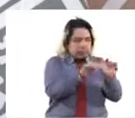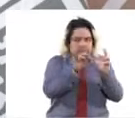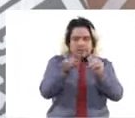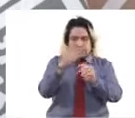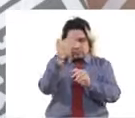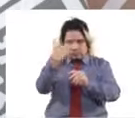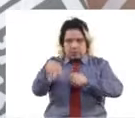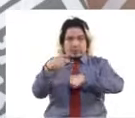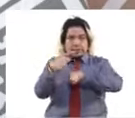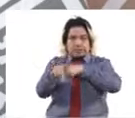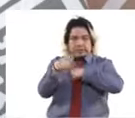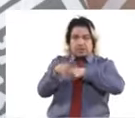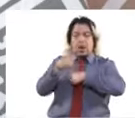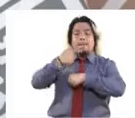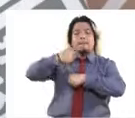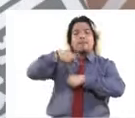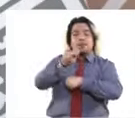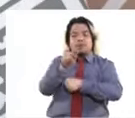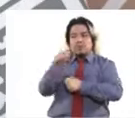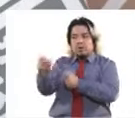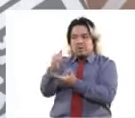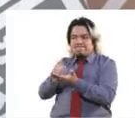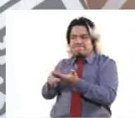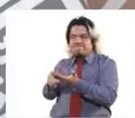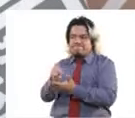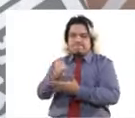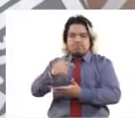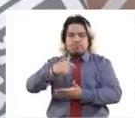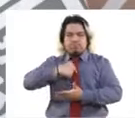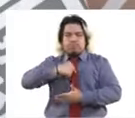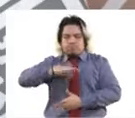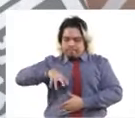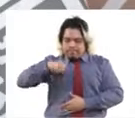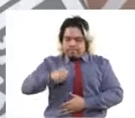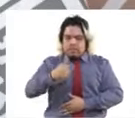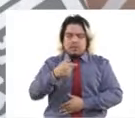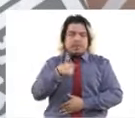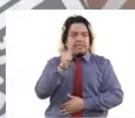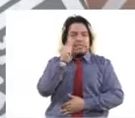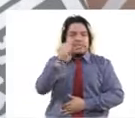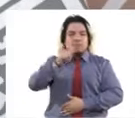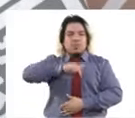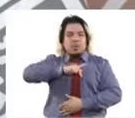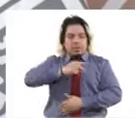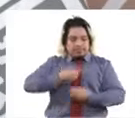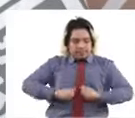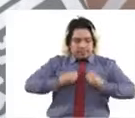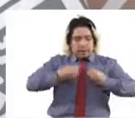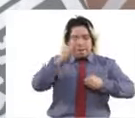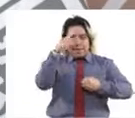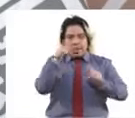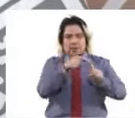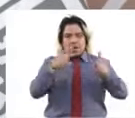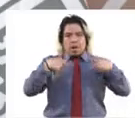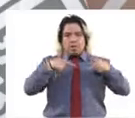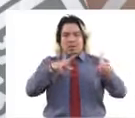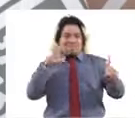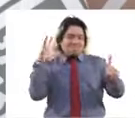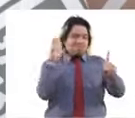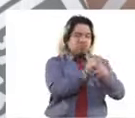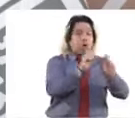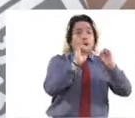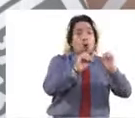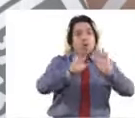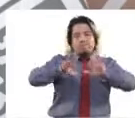riesgos, actuaron con determinación y coraje en muchas ocasiones, arriesgando sus propias vidas para detener delincuentes o para salvar